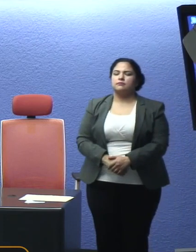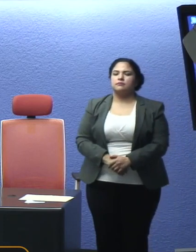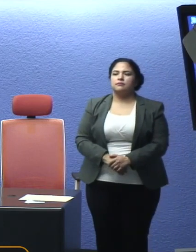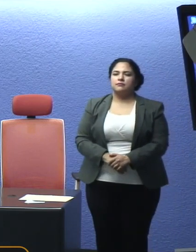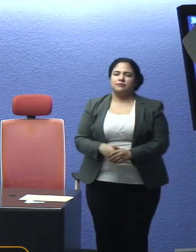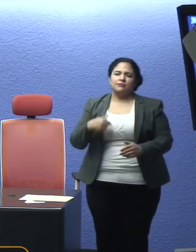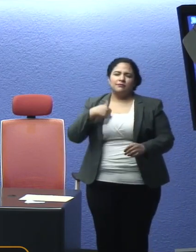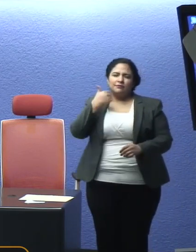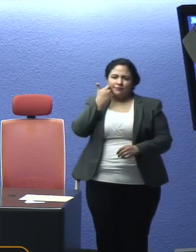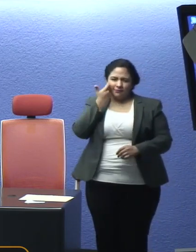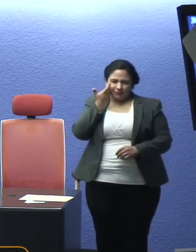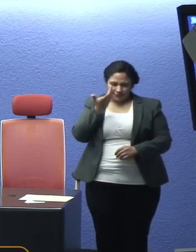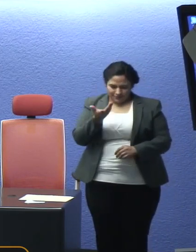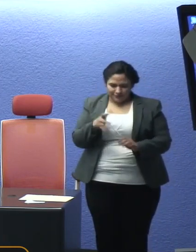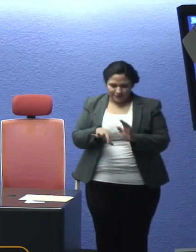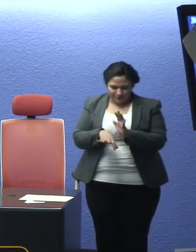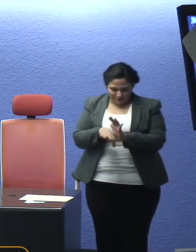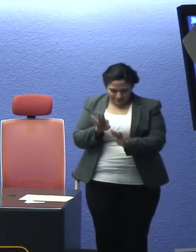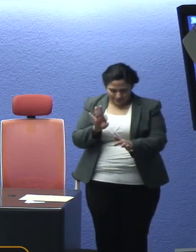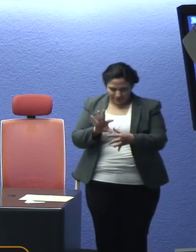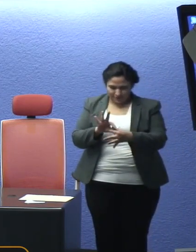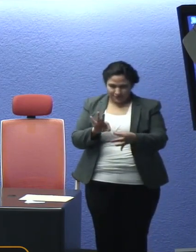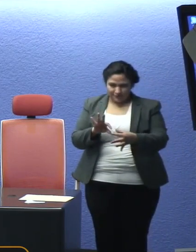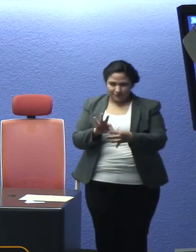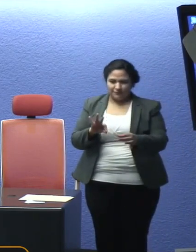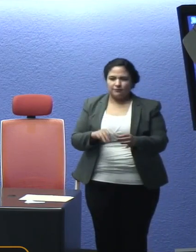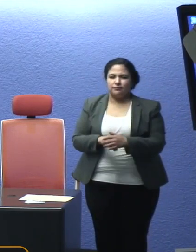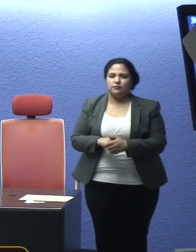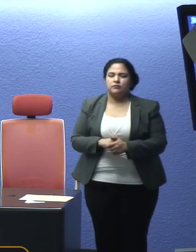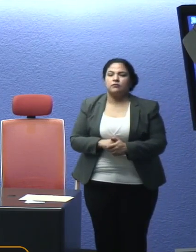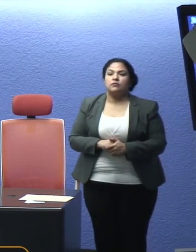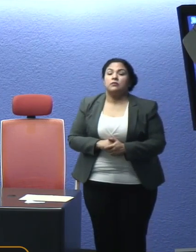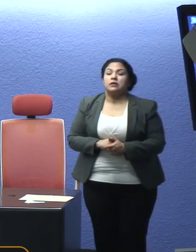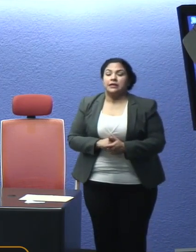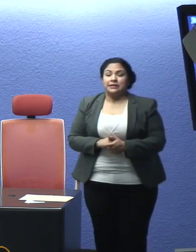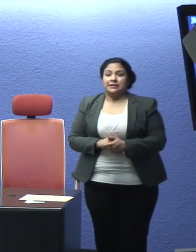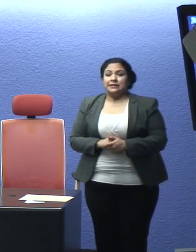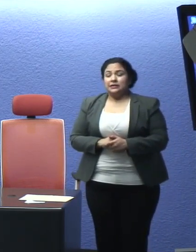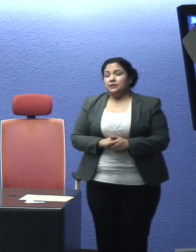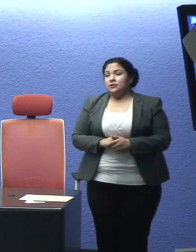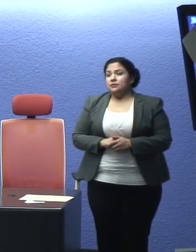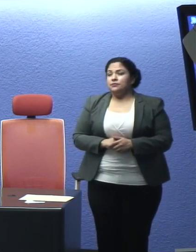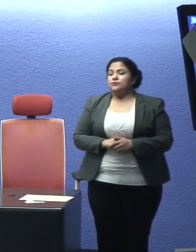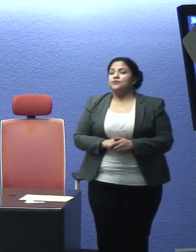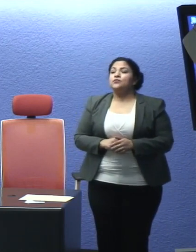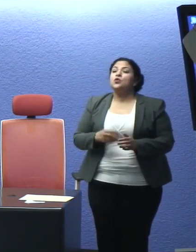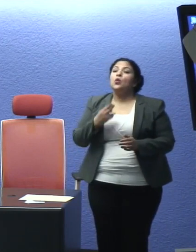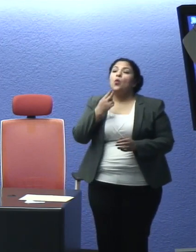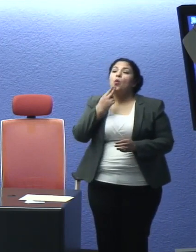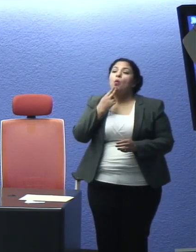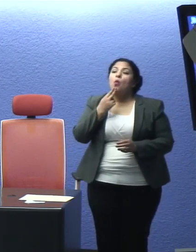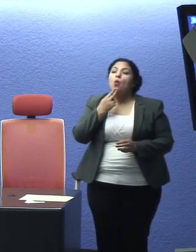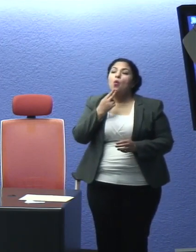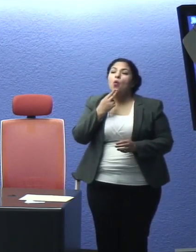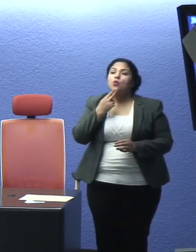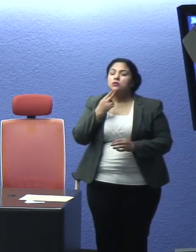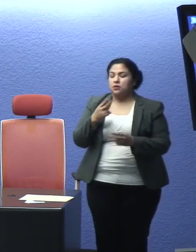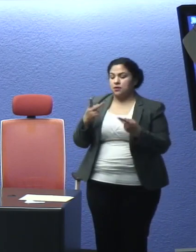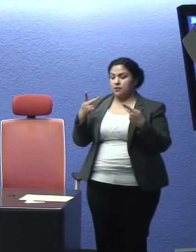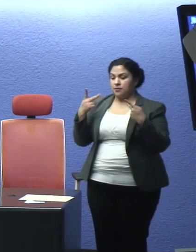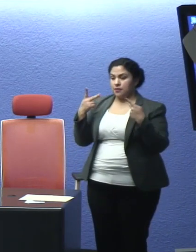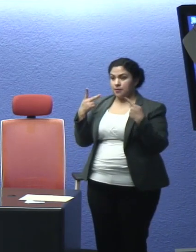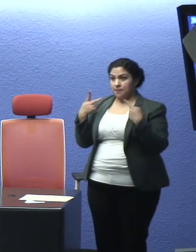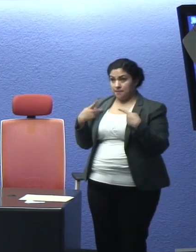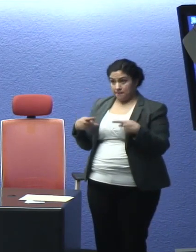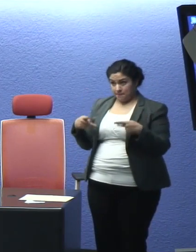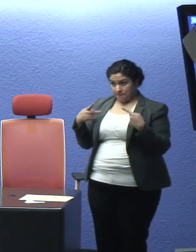un pequeño paréntesis en una nota metodológica, en el sentido de que voy a utilizar el término de diversidad funcional y no